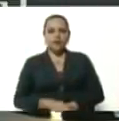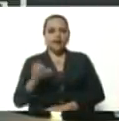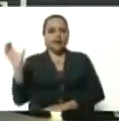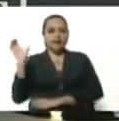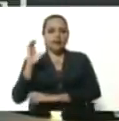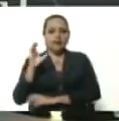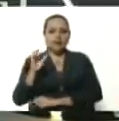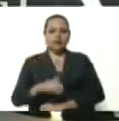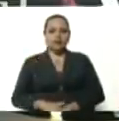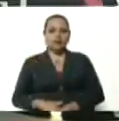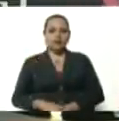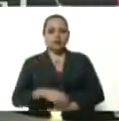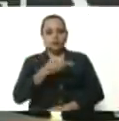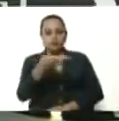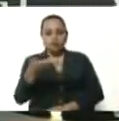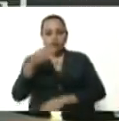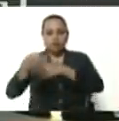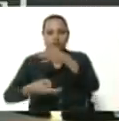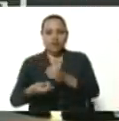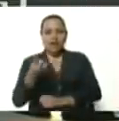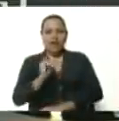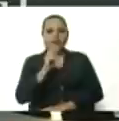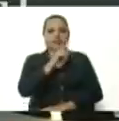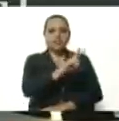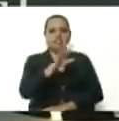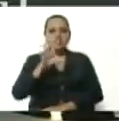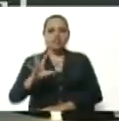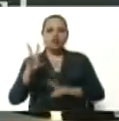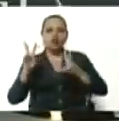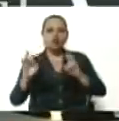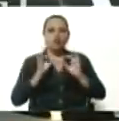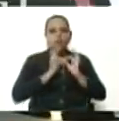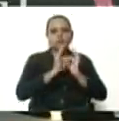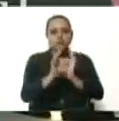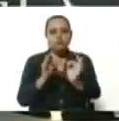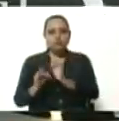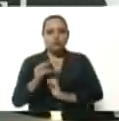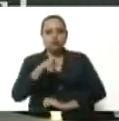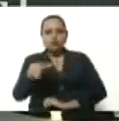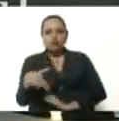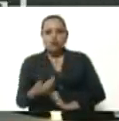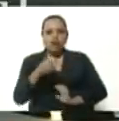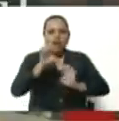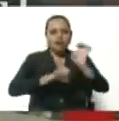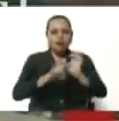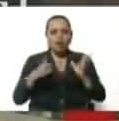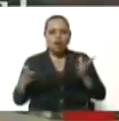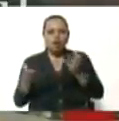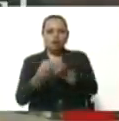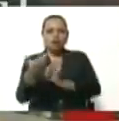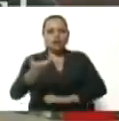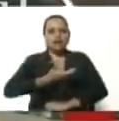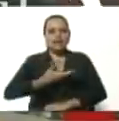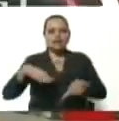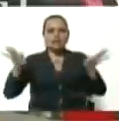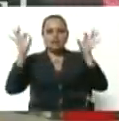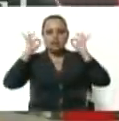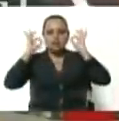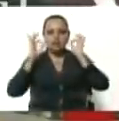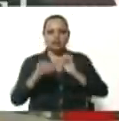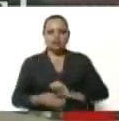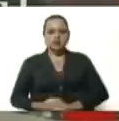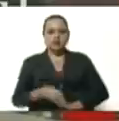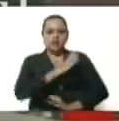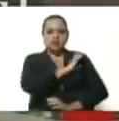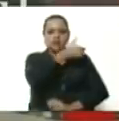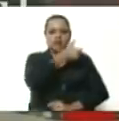como usted lo viene refiriendo, hay 25 nuevos casos. Hemos estado revisando con la alcaldesa Erika Farías y con el jefe